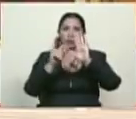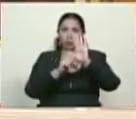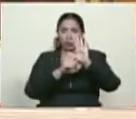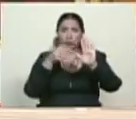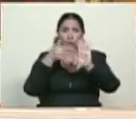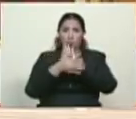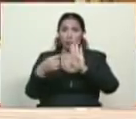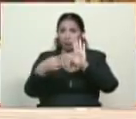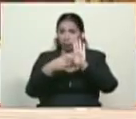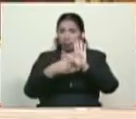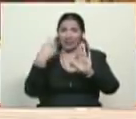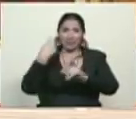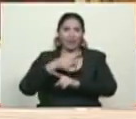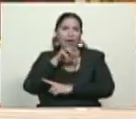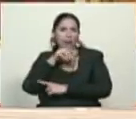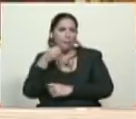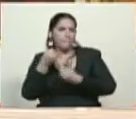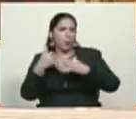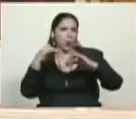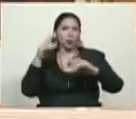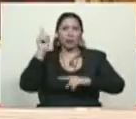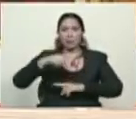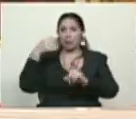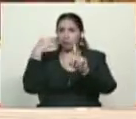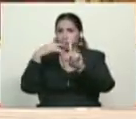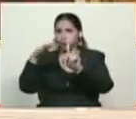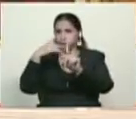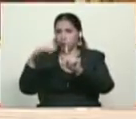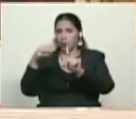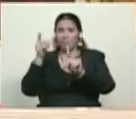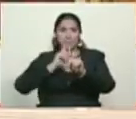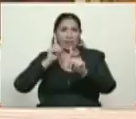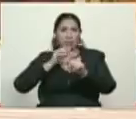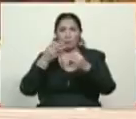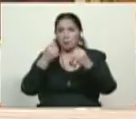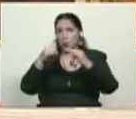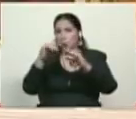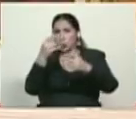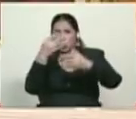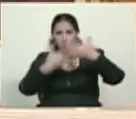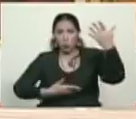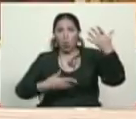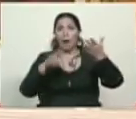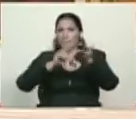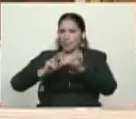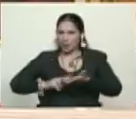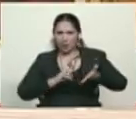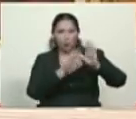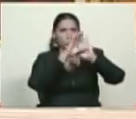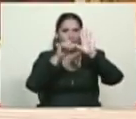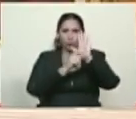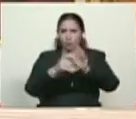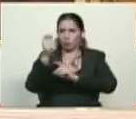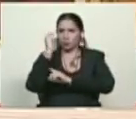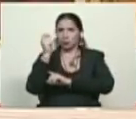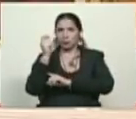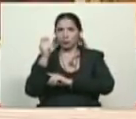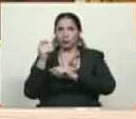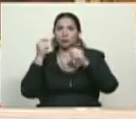hablar mucho, porque también se manipula y se miente mucho sobre esto. Y hay que hablar con la verdad y la Constitución en la mano.